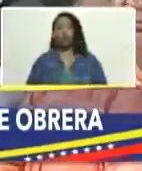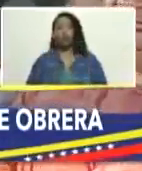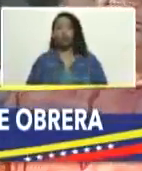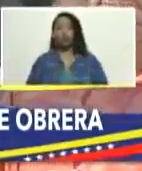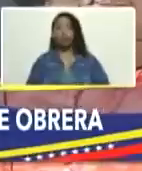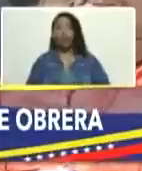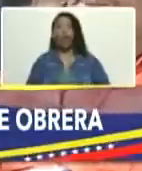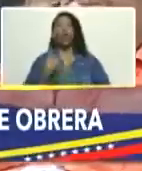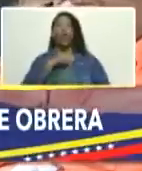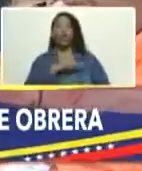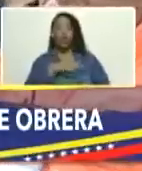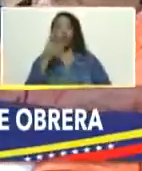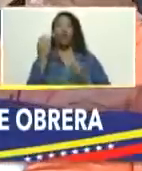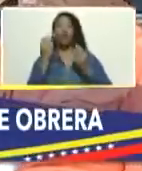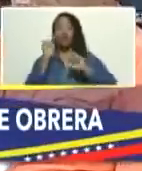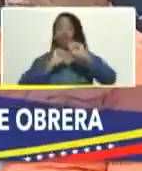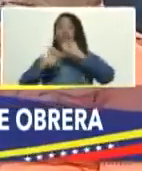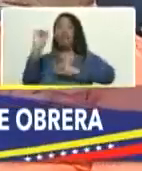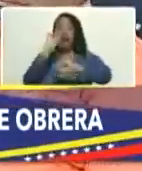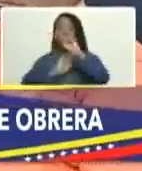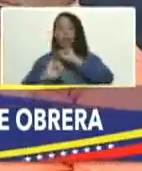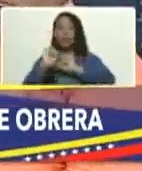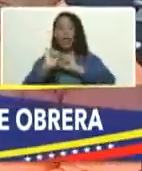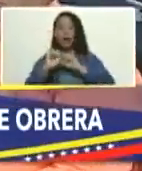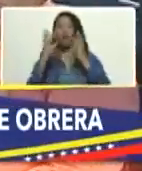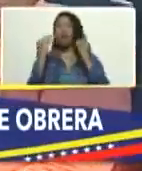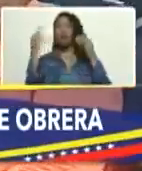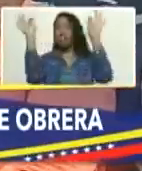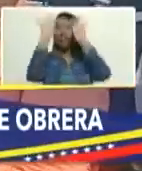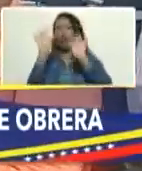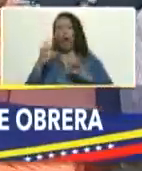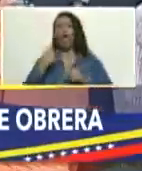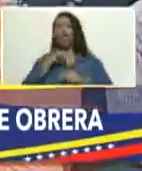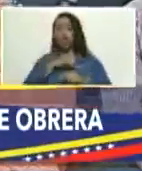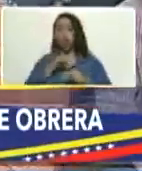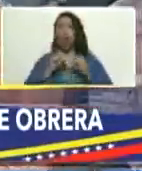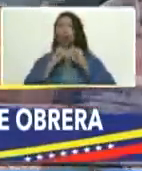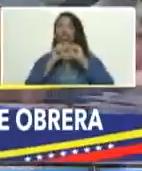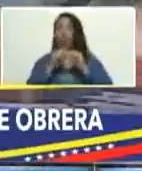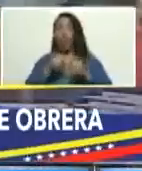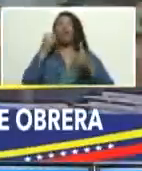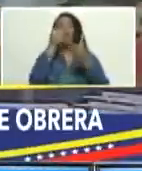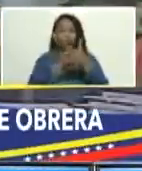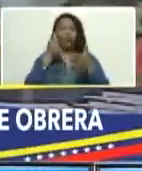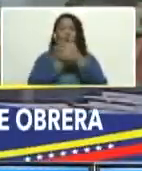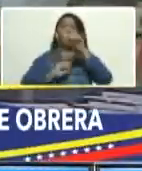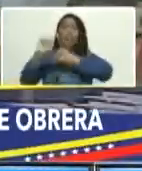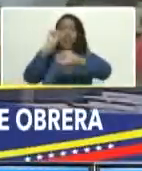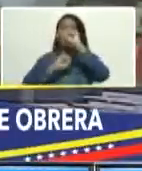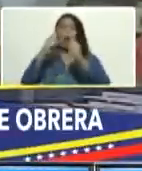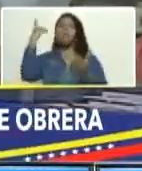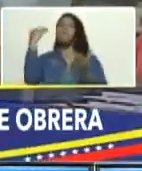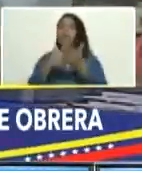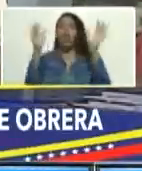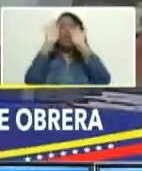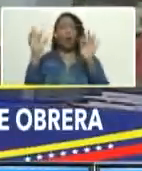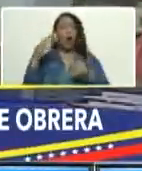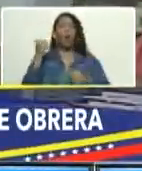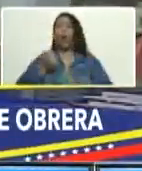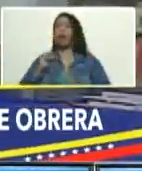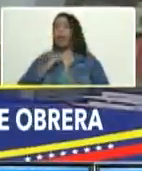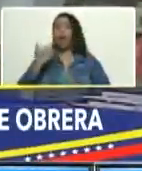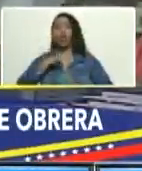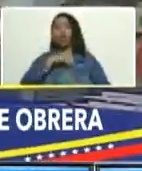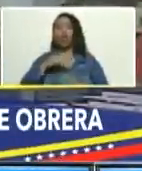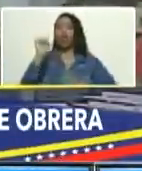Lo hemos defendido de mil maneras y lo vamos a seguir defendiendo. De mil maneras seguiré defendiendo el